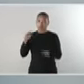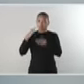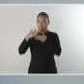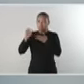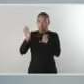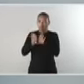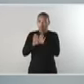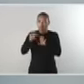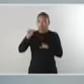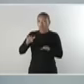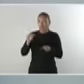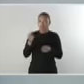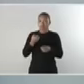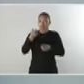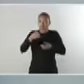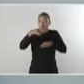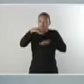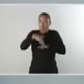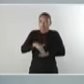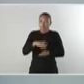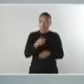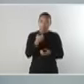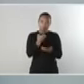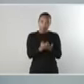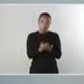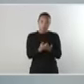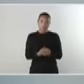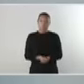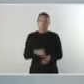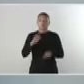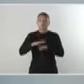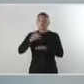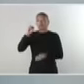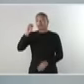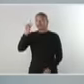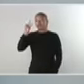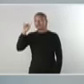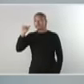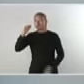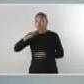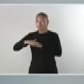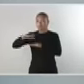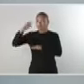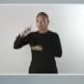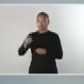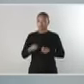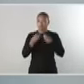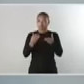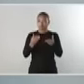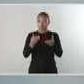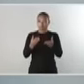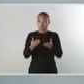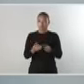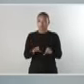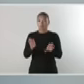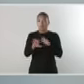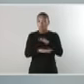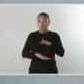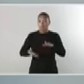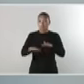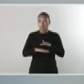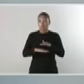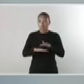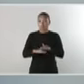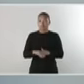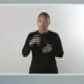economía el aumento del IVA acuerden que fue dado en base a los